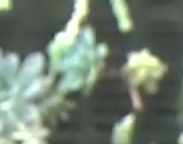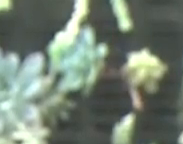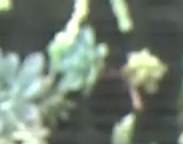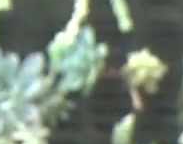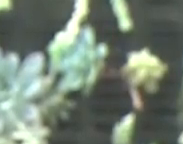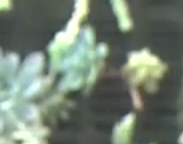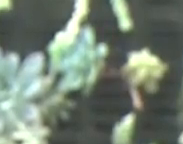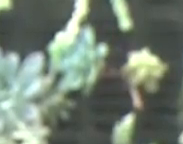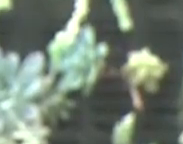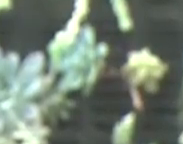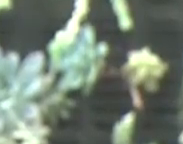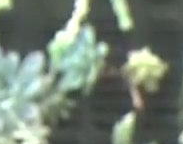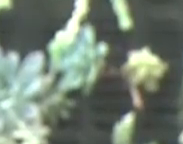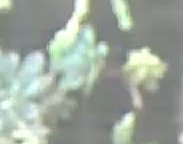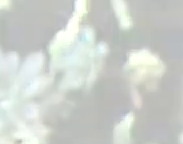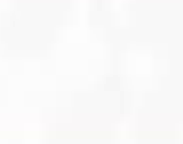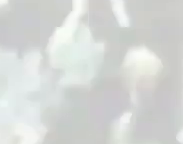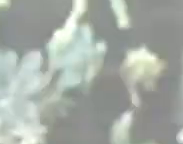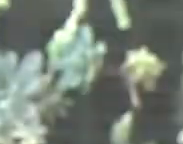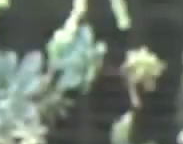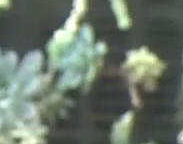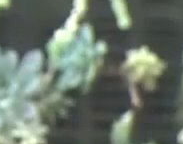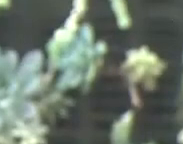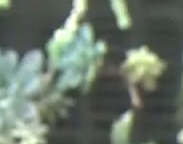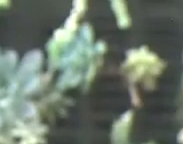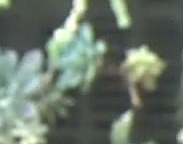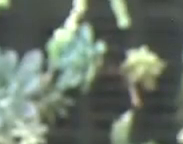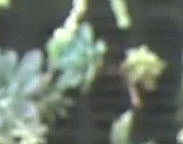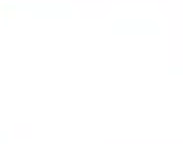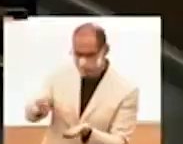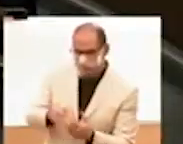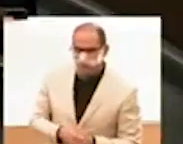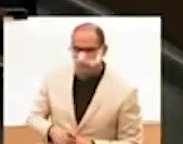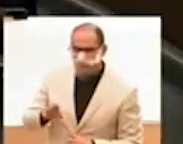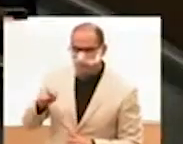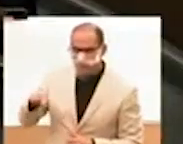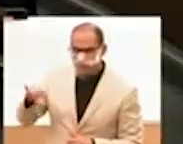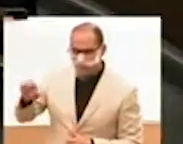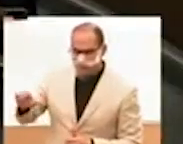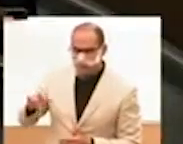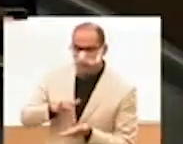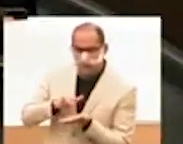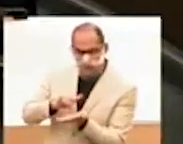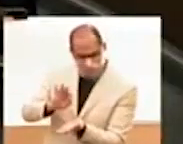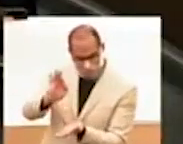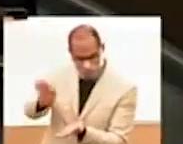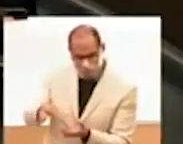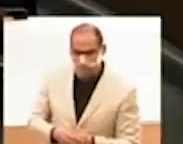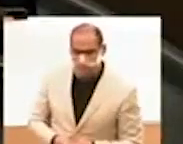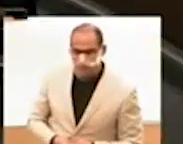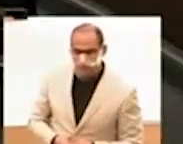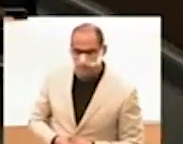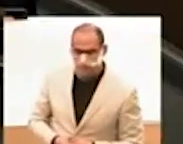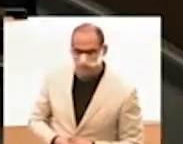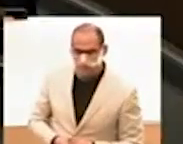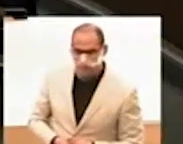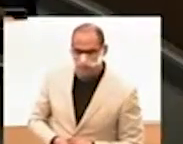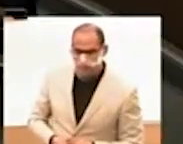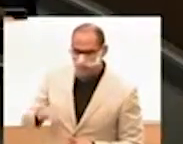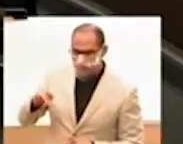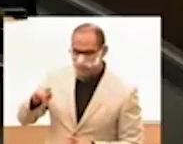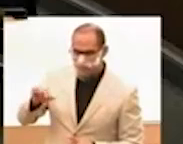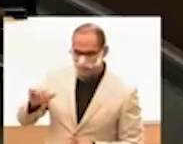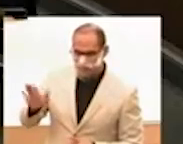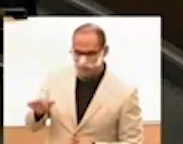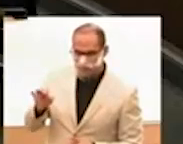cruce con las fechas de la consulta que realizará el Instituto Nacional Electoral. Y además, los diputados aprobaron el dictamen presentado